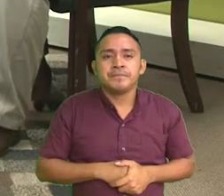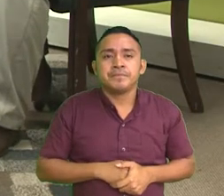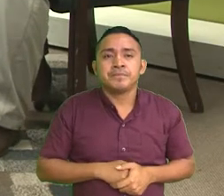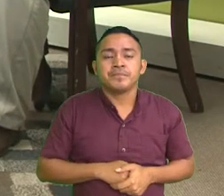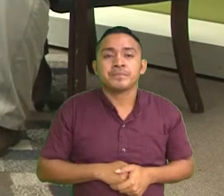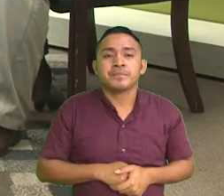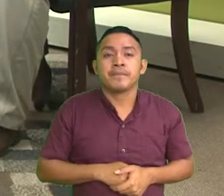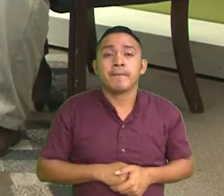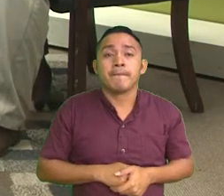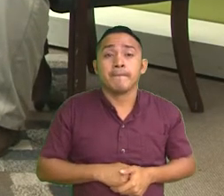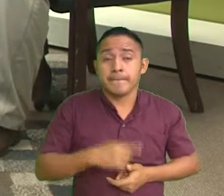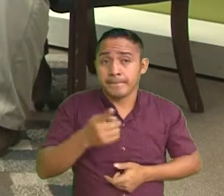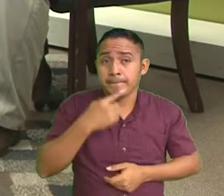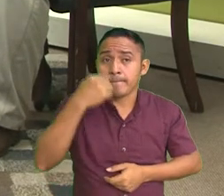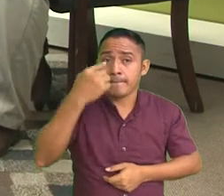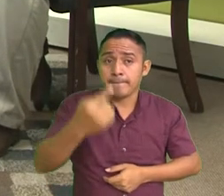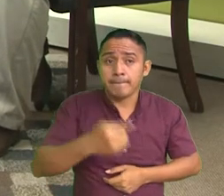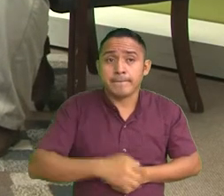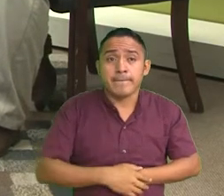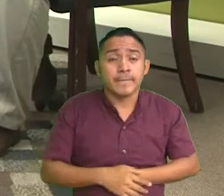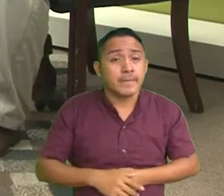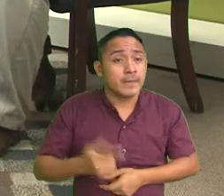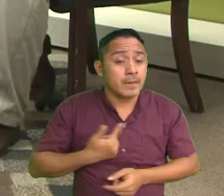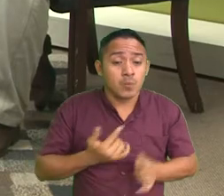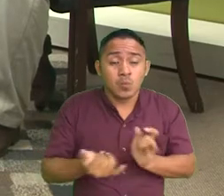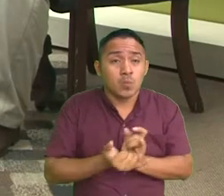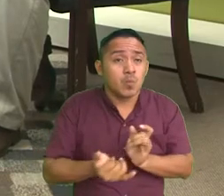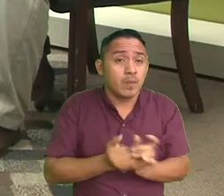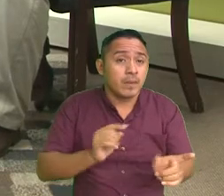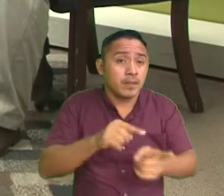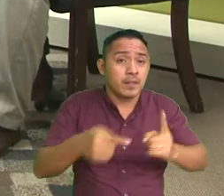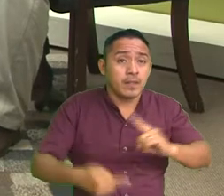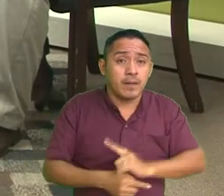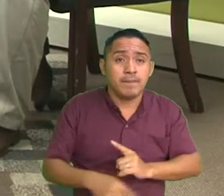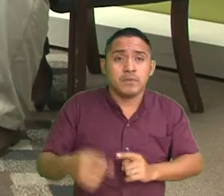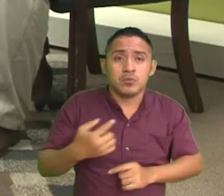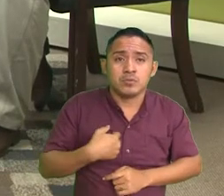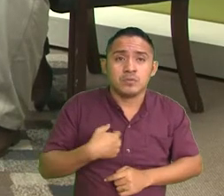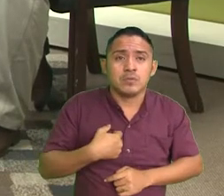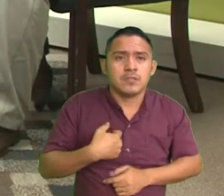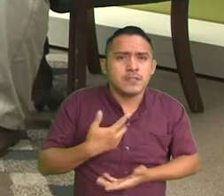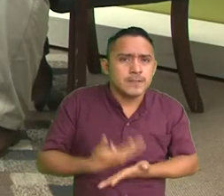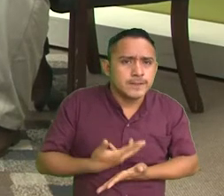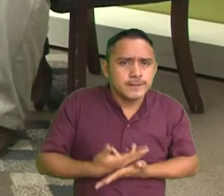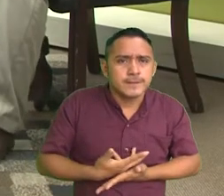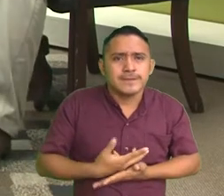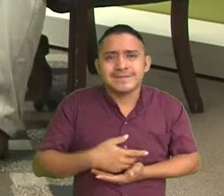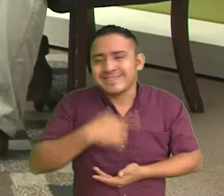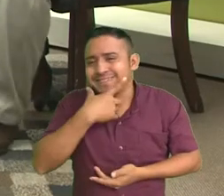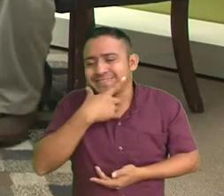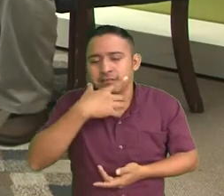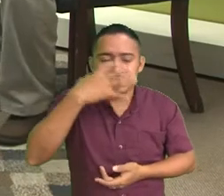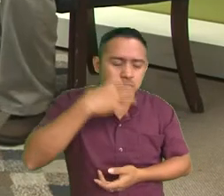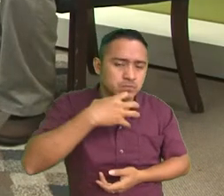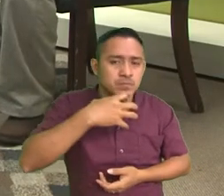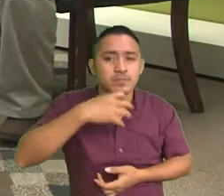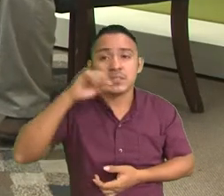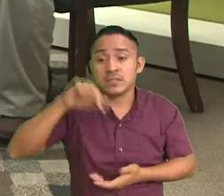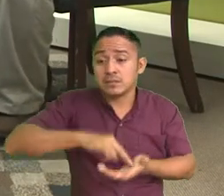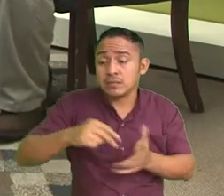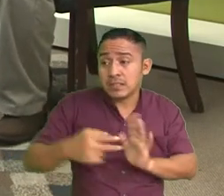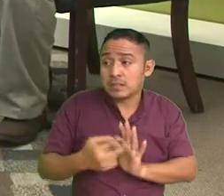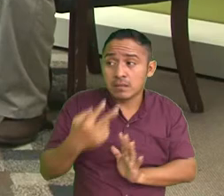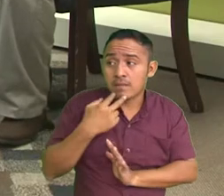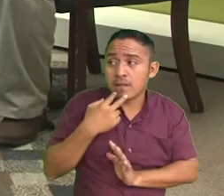Como te explicaba al inicio, hasta los cambios de humor son espectaculares en ellos, y simplemente porque no están durmiendo.